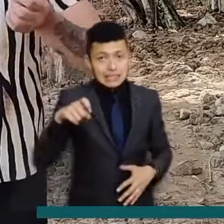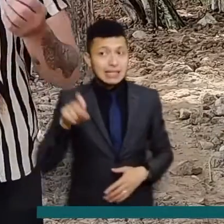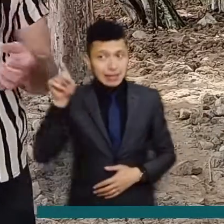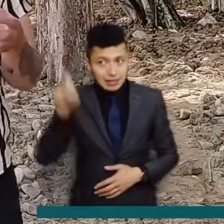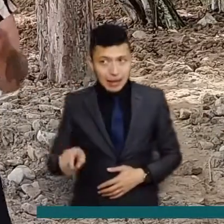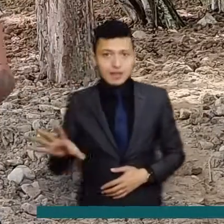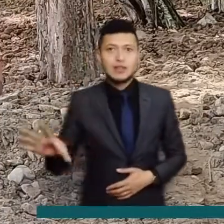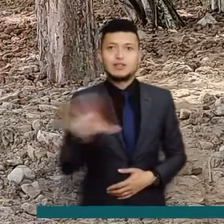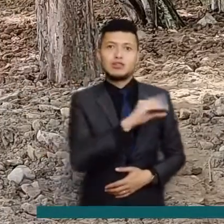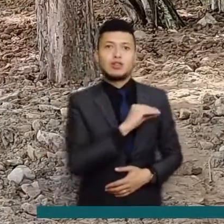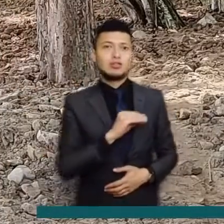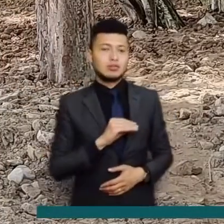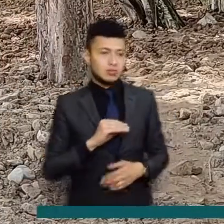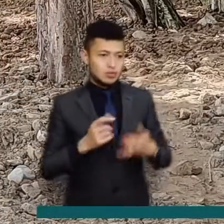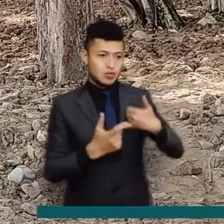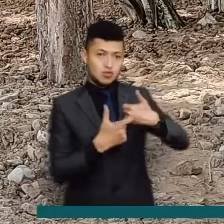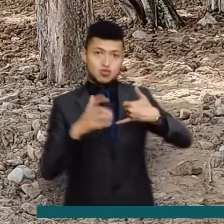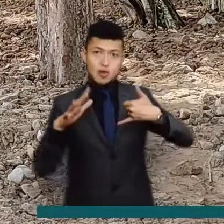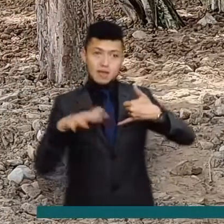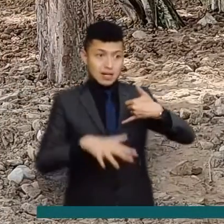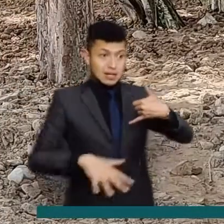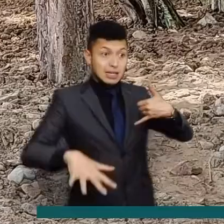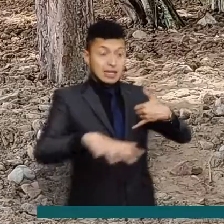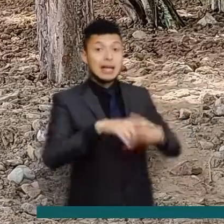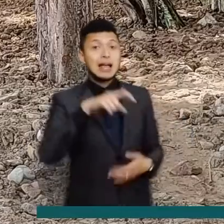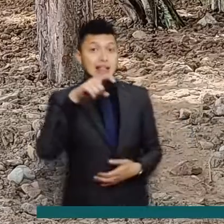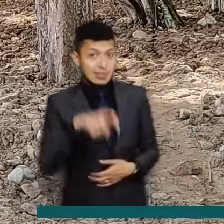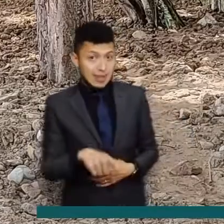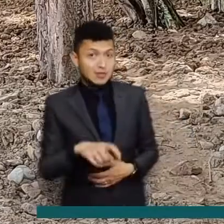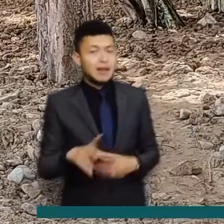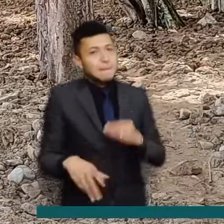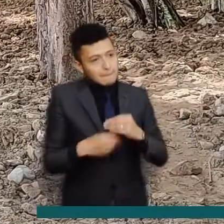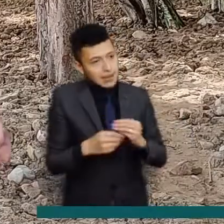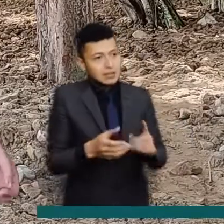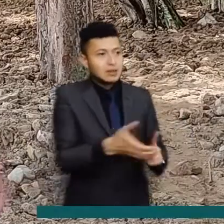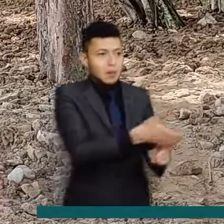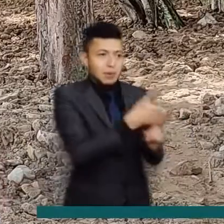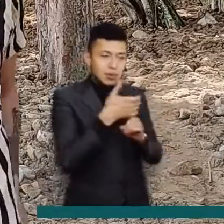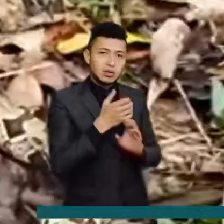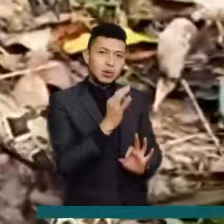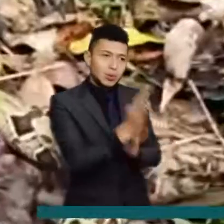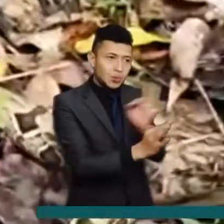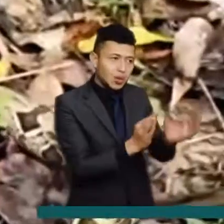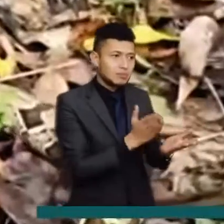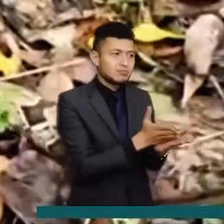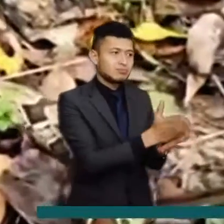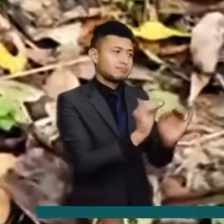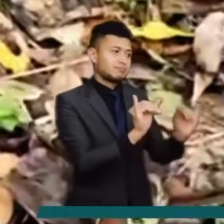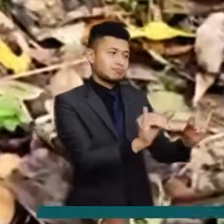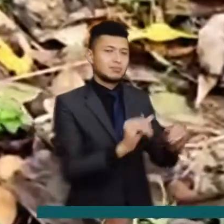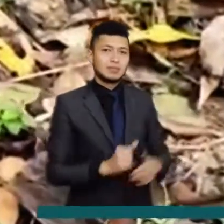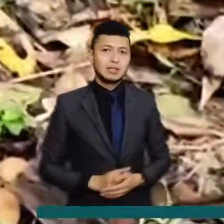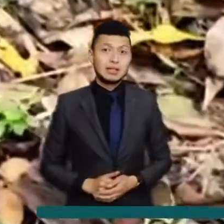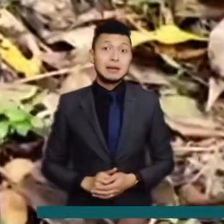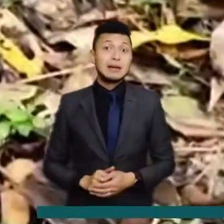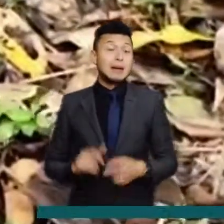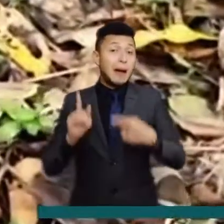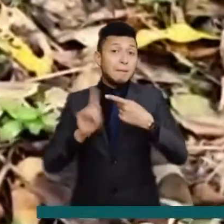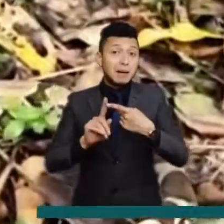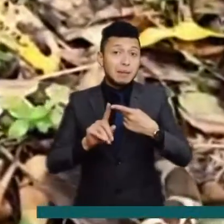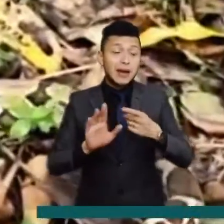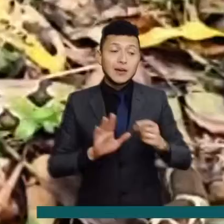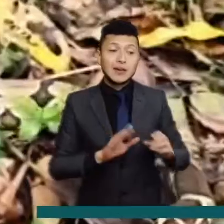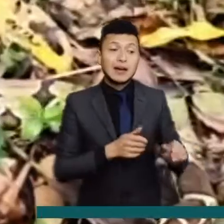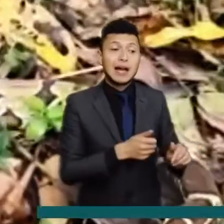ser un deber de quienes habitamos en el Guaviare. Otros deberían ser protegerlos y velar por su conservación. Primero que todo, alejarse,